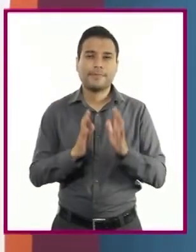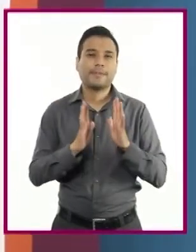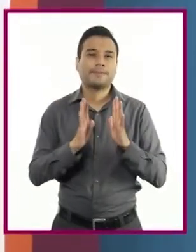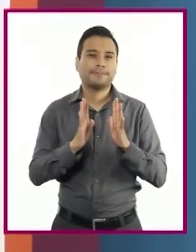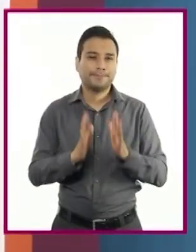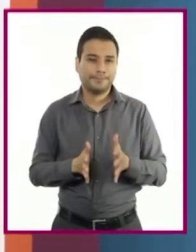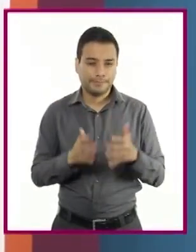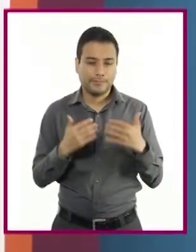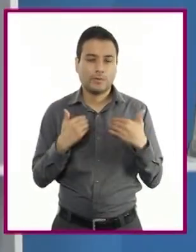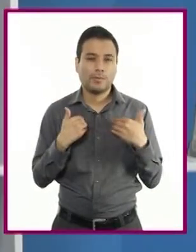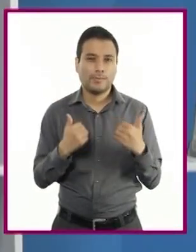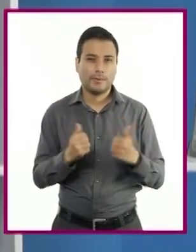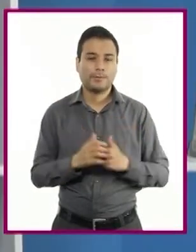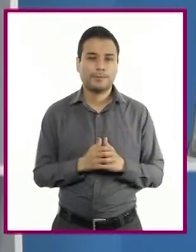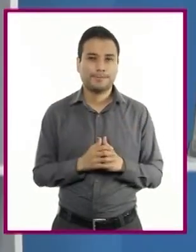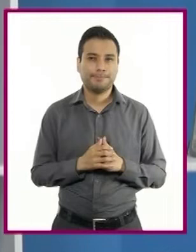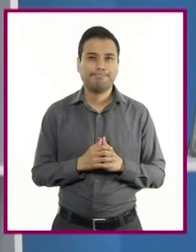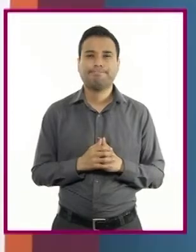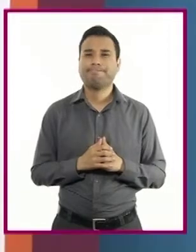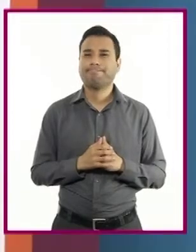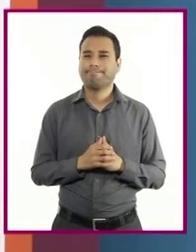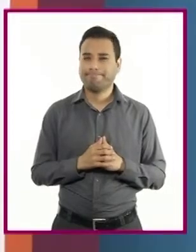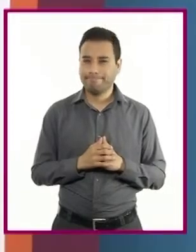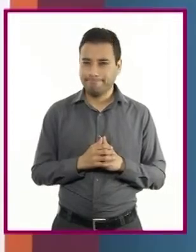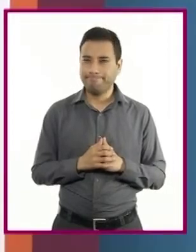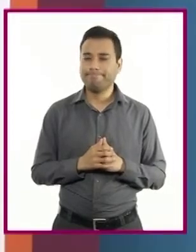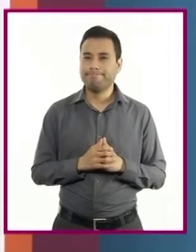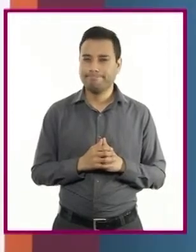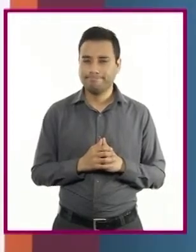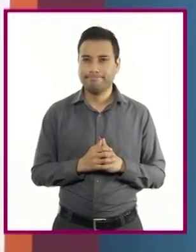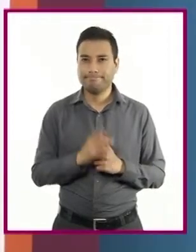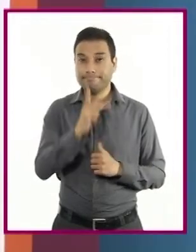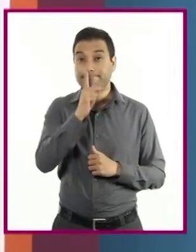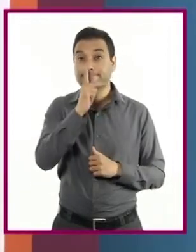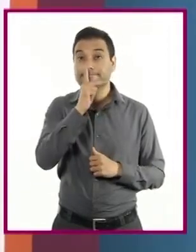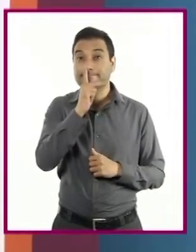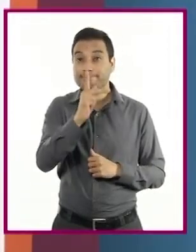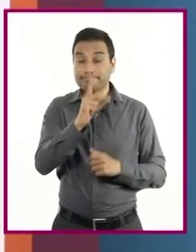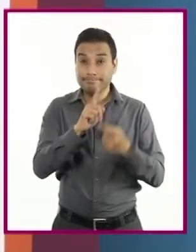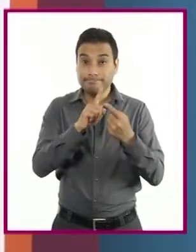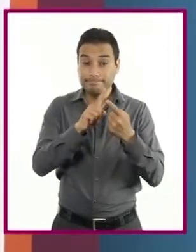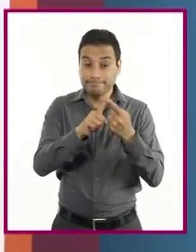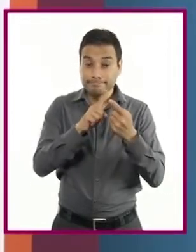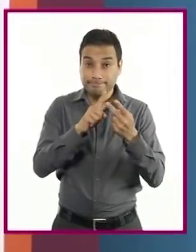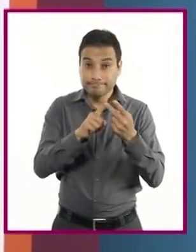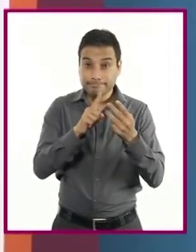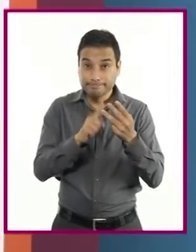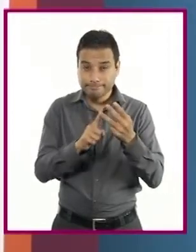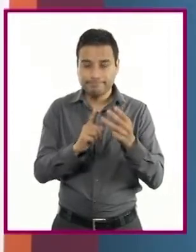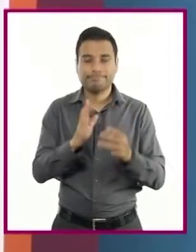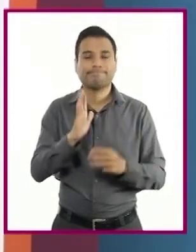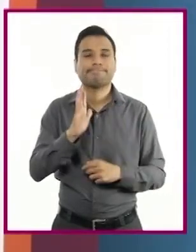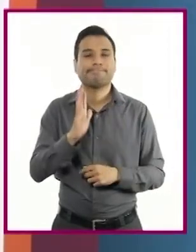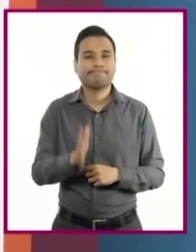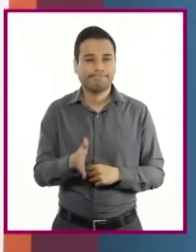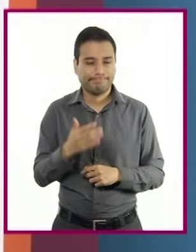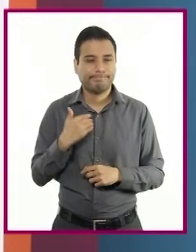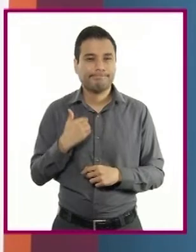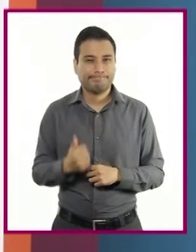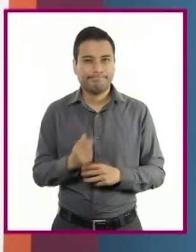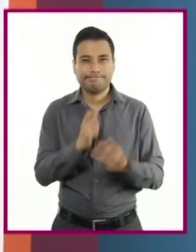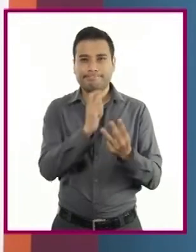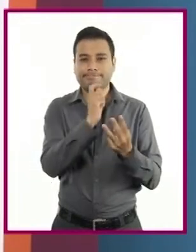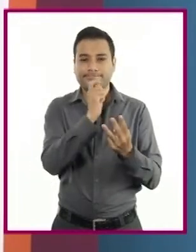maestro. Entonces la diferencia entre estos 3 conceptos es que uno es causa y consecuencia del